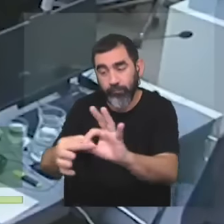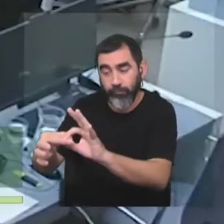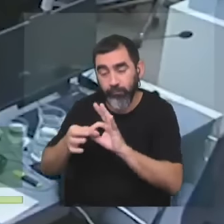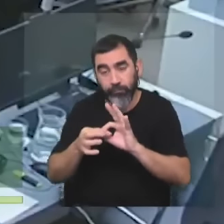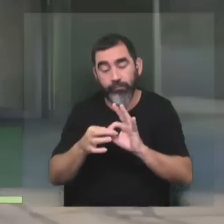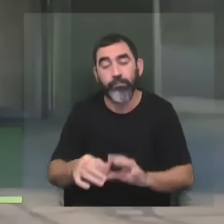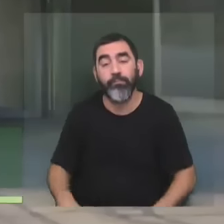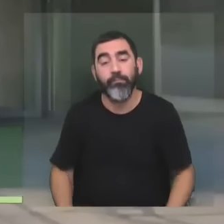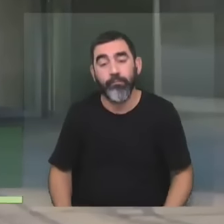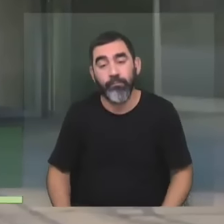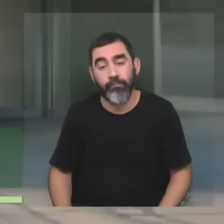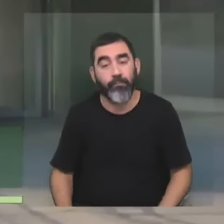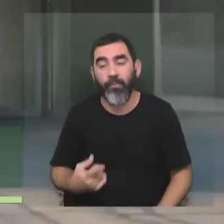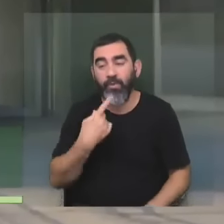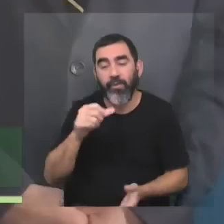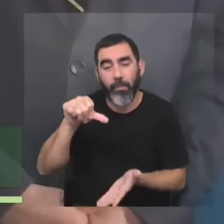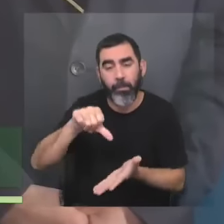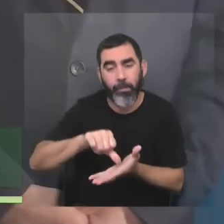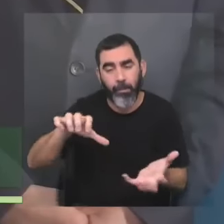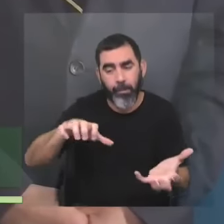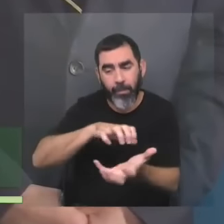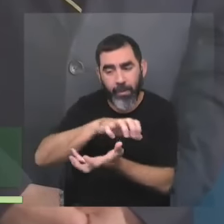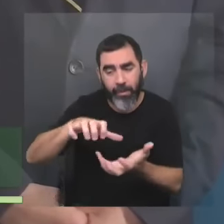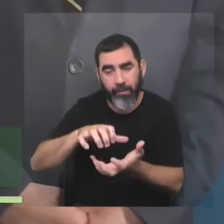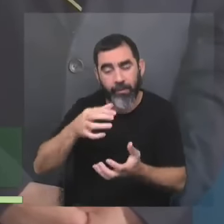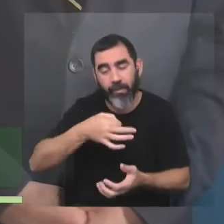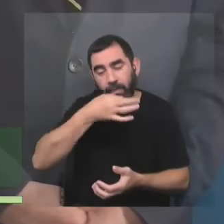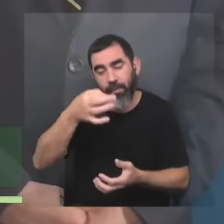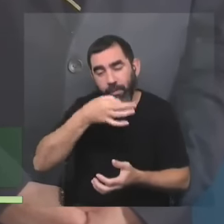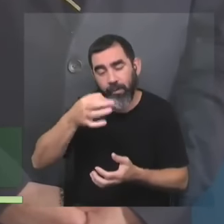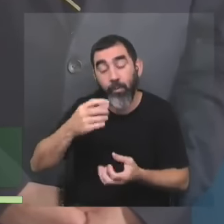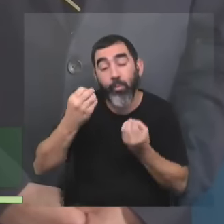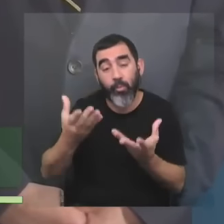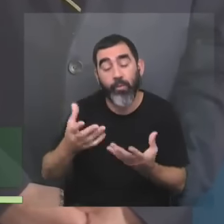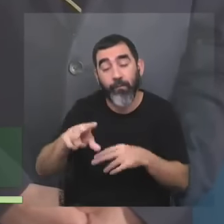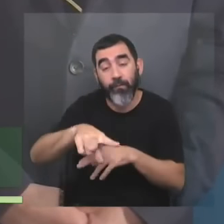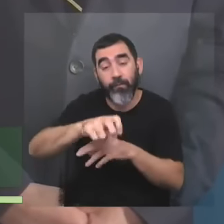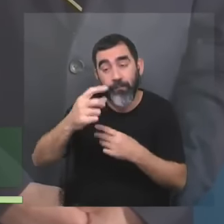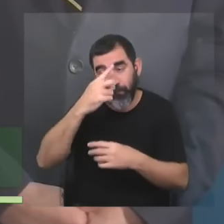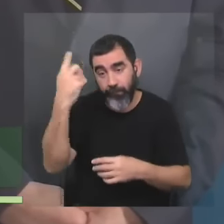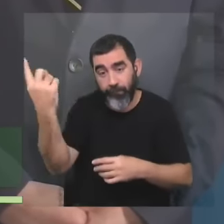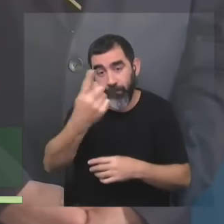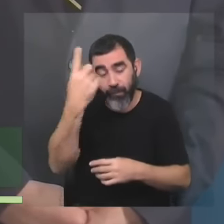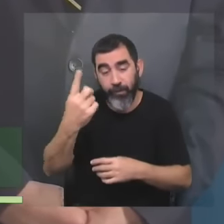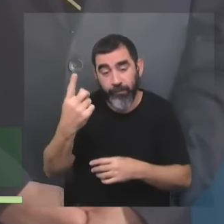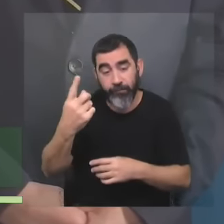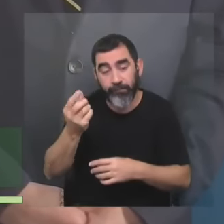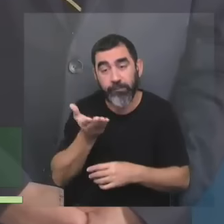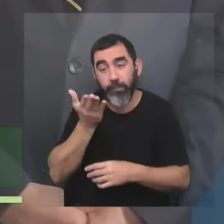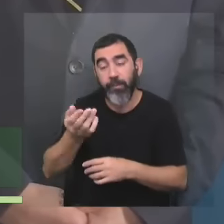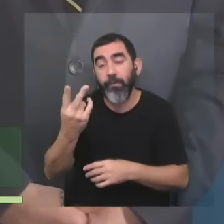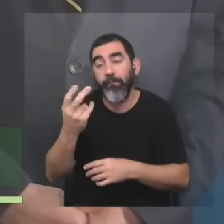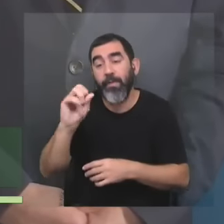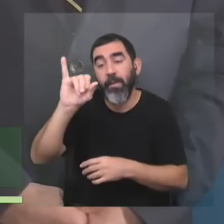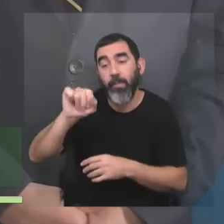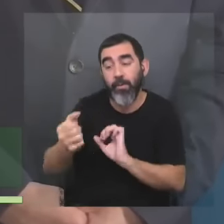impunidad si bien no se menciona país ni conflicto en particular la declaración llegó después de que el fiscal Penal Internacional Karin cam pidiera el 20 20 de